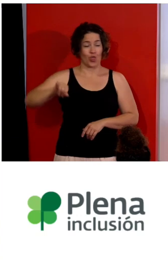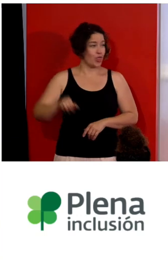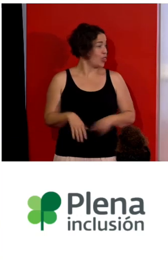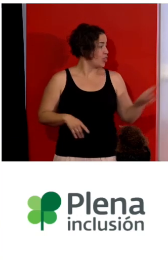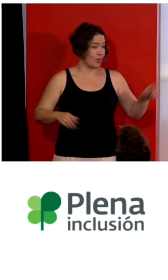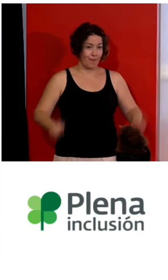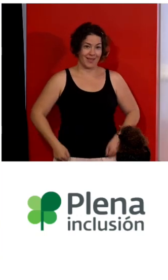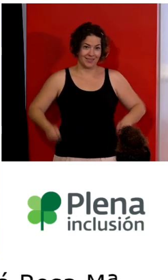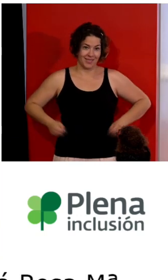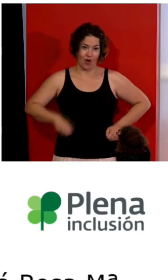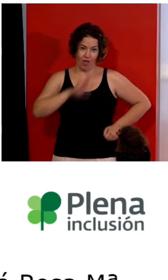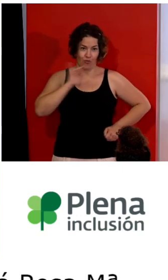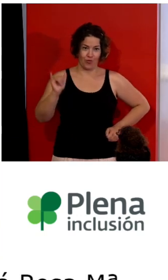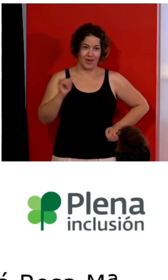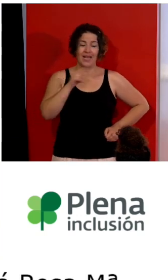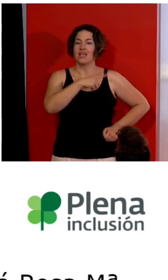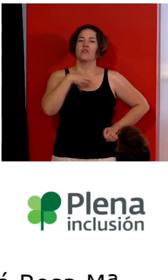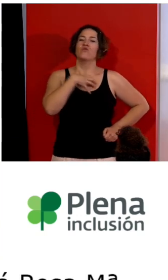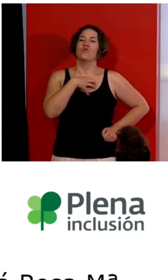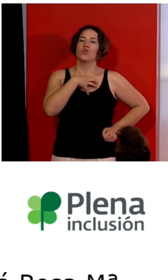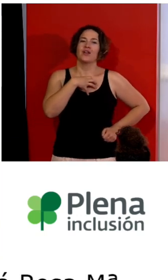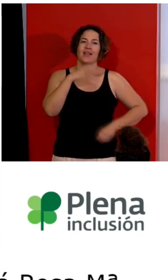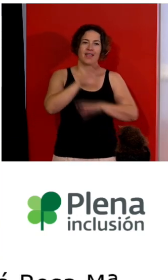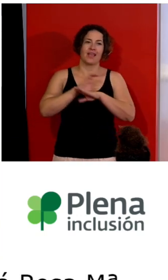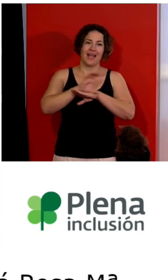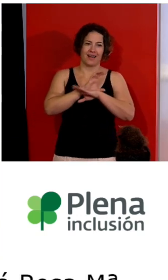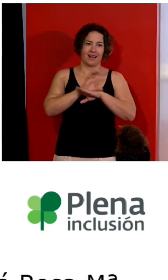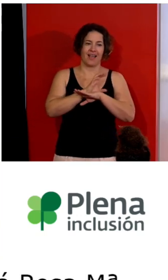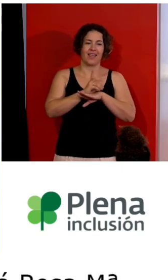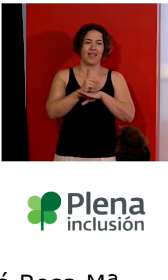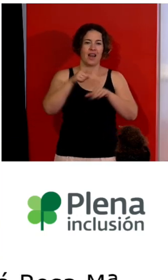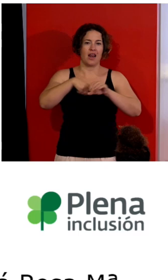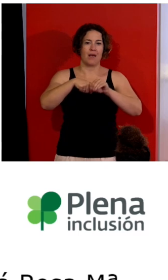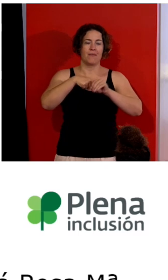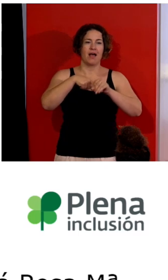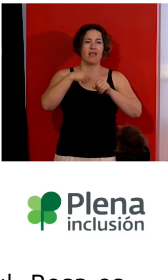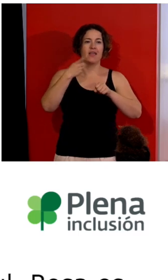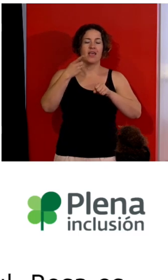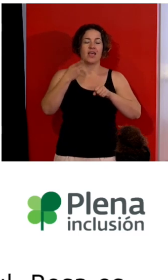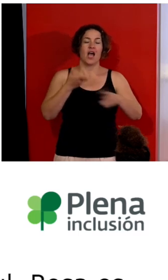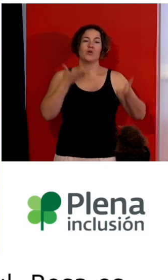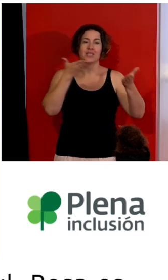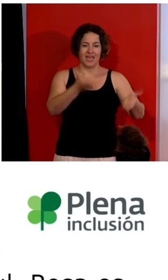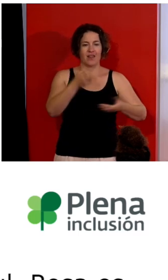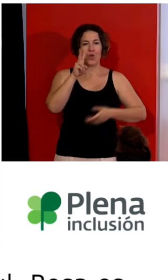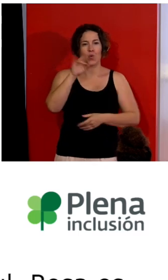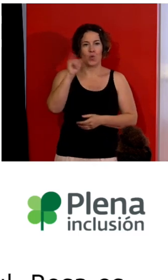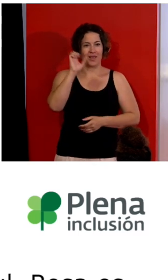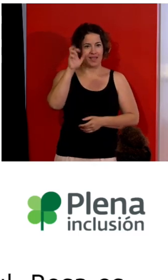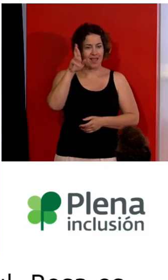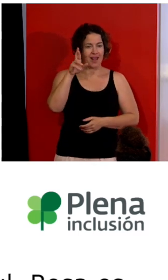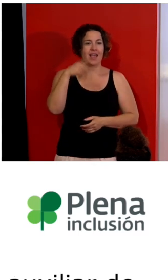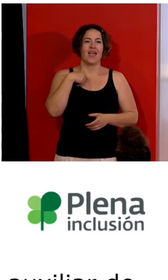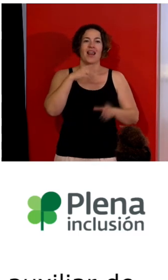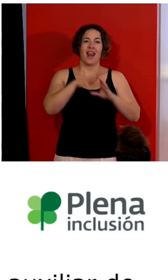pantalón azul. Rosa es funcionaria de carrera en la plaza de auxiliar de Ujier en la Asamblea de Extremadura. Le he preguntado a